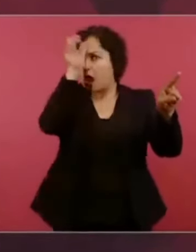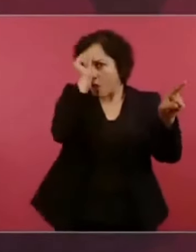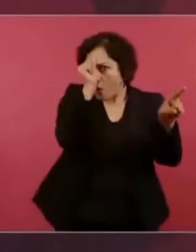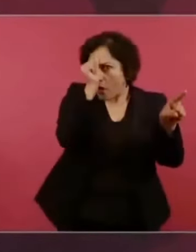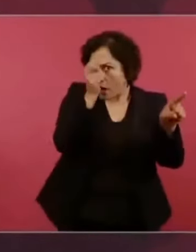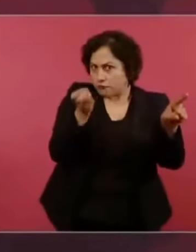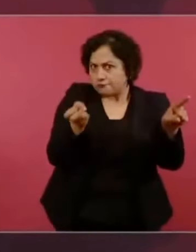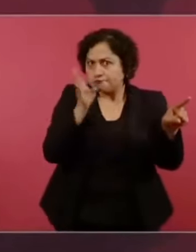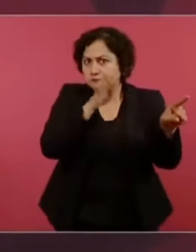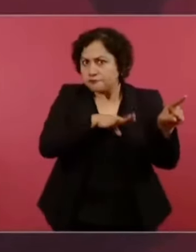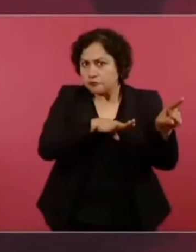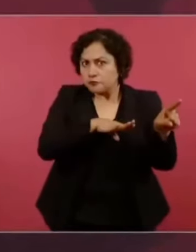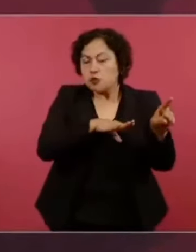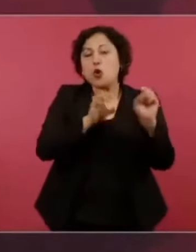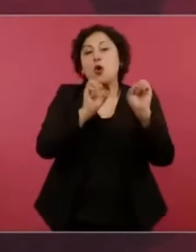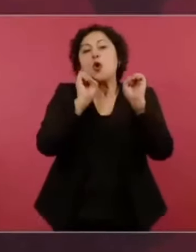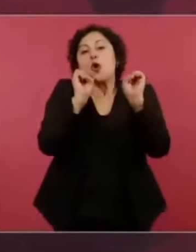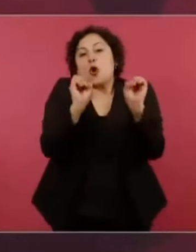plano